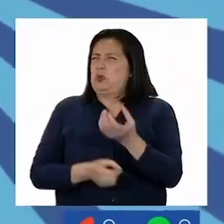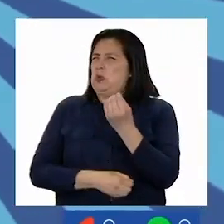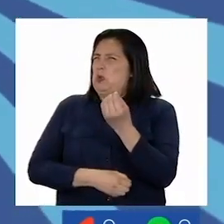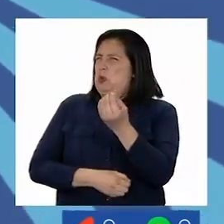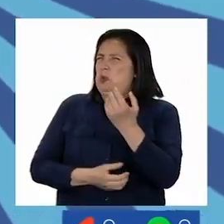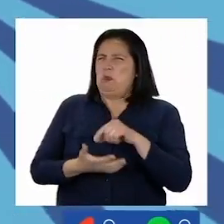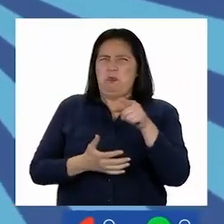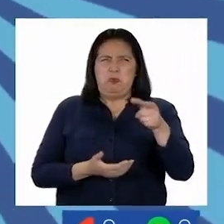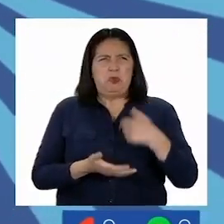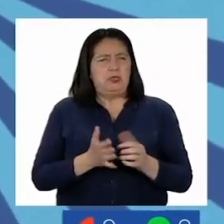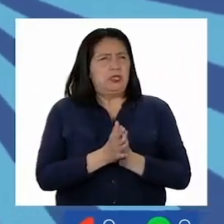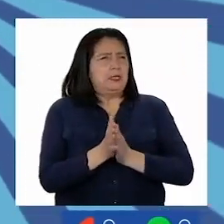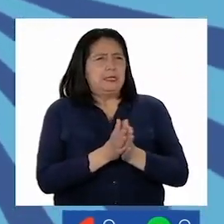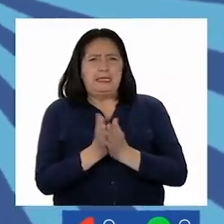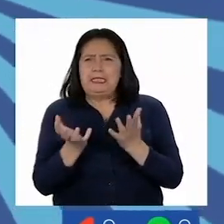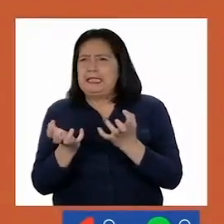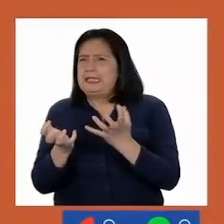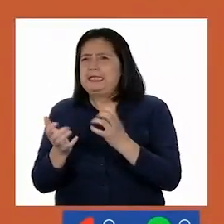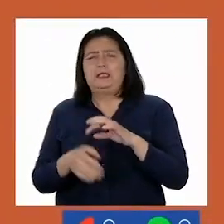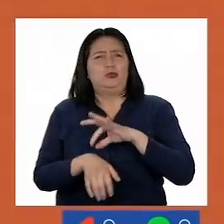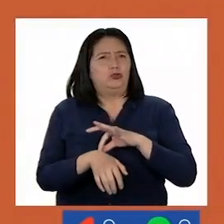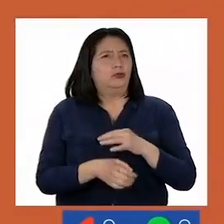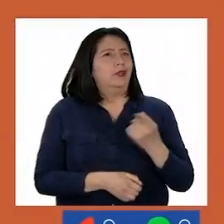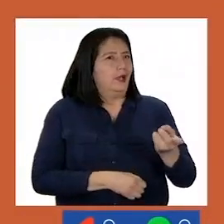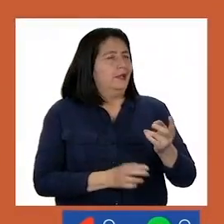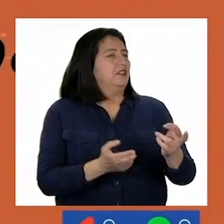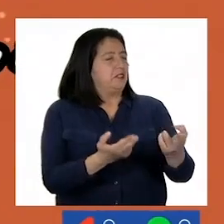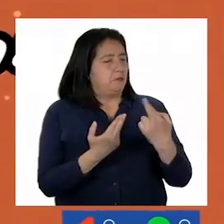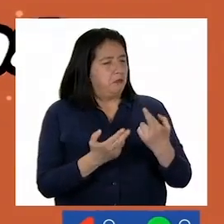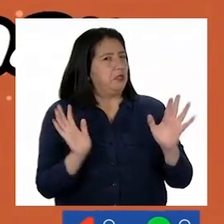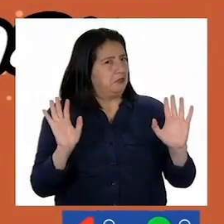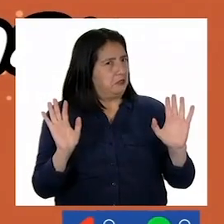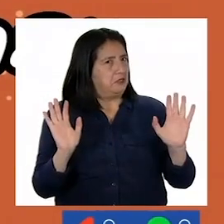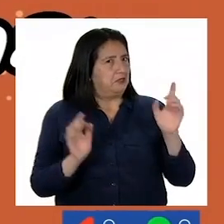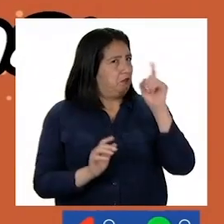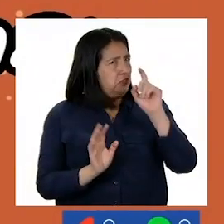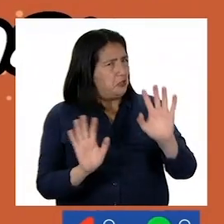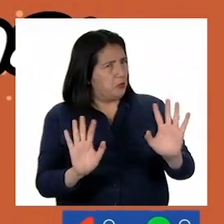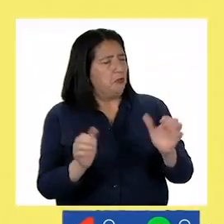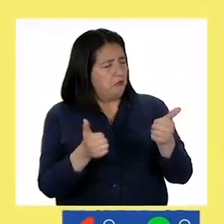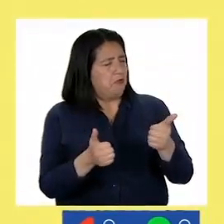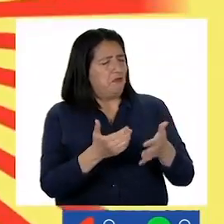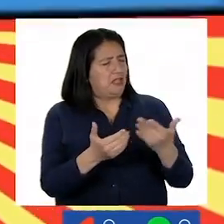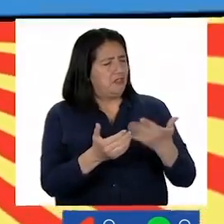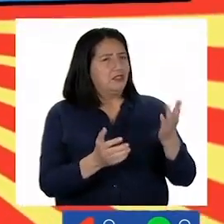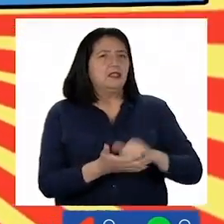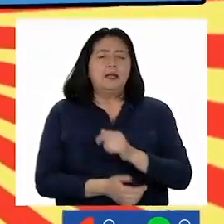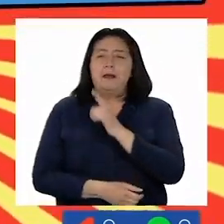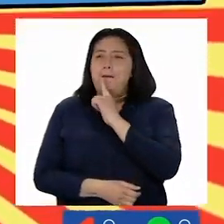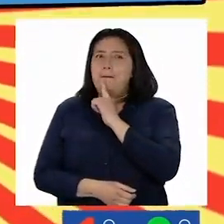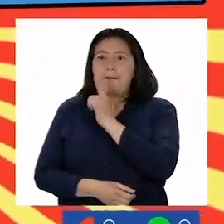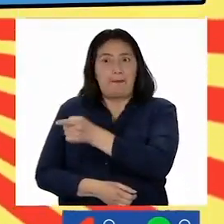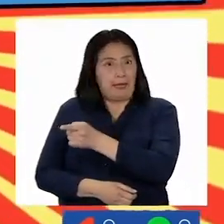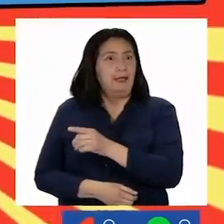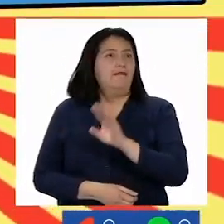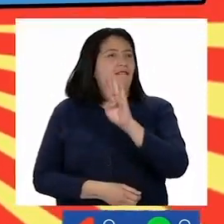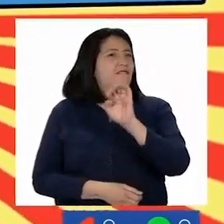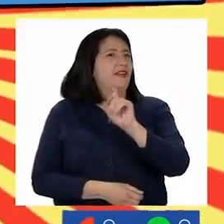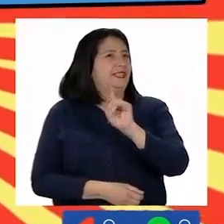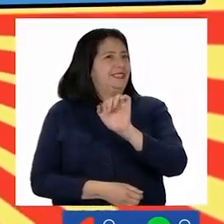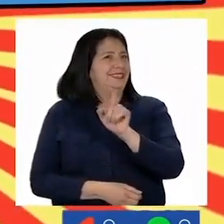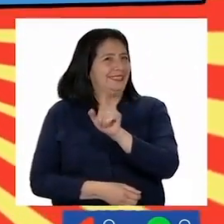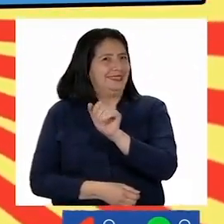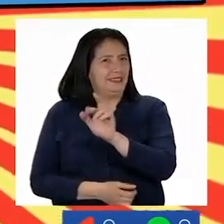Carrión siempre tuvo las ganas de ser doctor? La respuesta no es muy difícil de adivinar. Su padre, Baltasar Carrión de